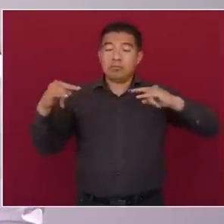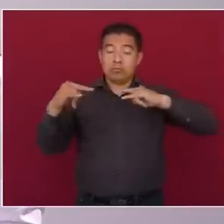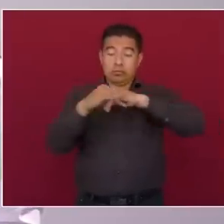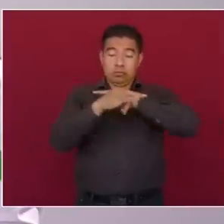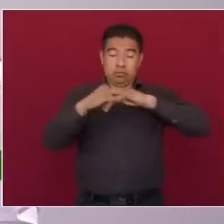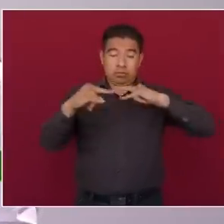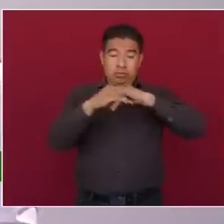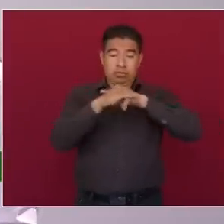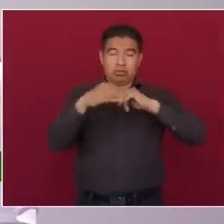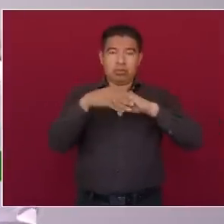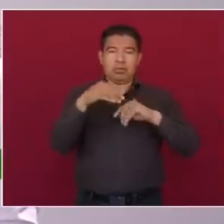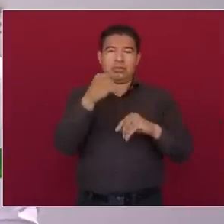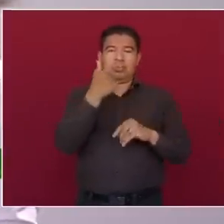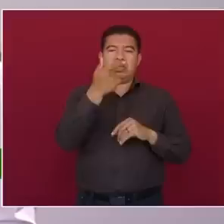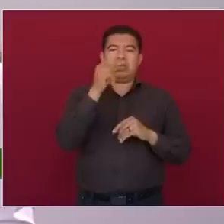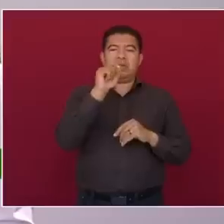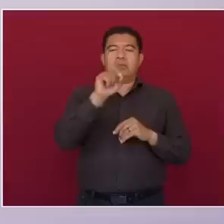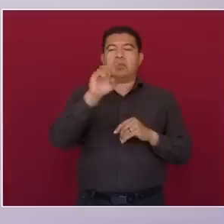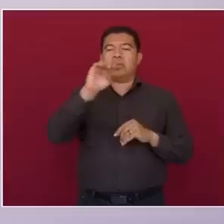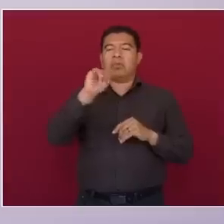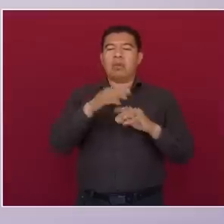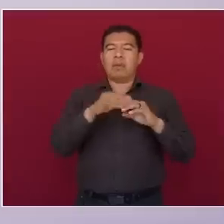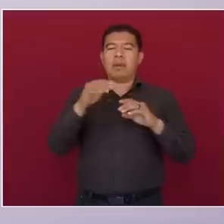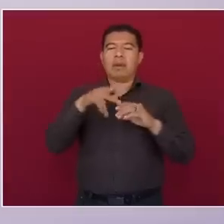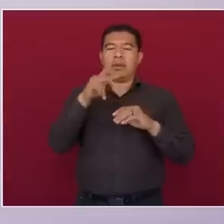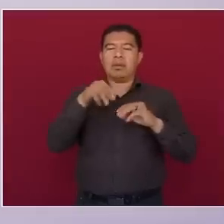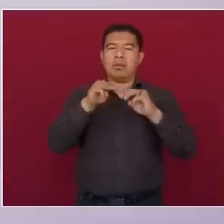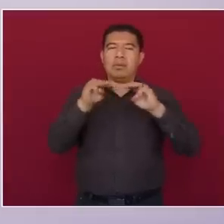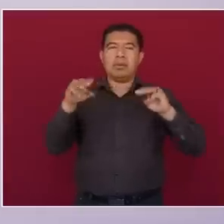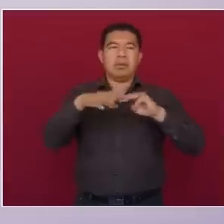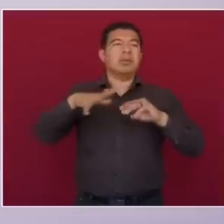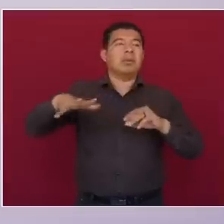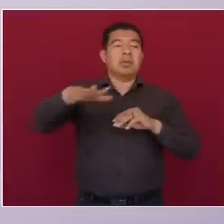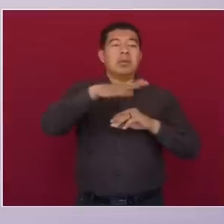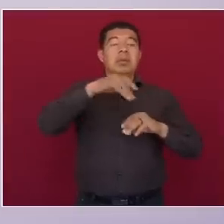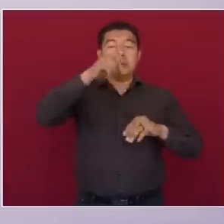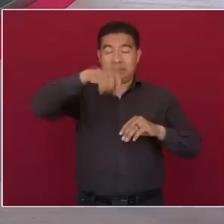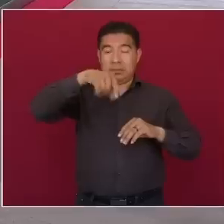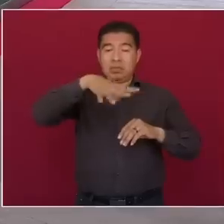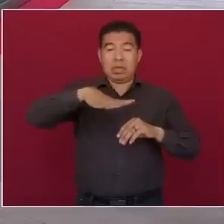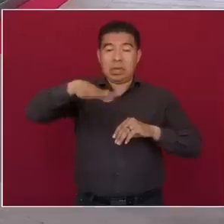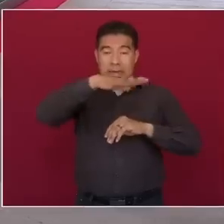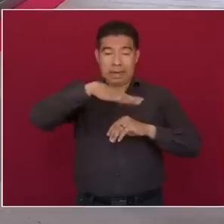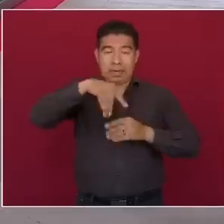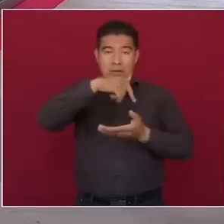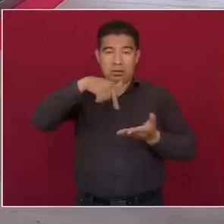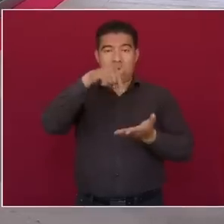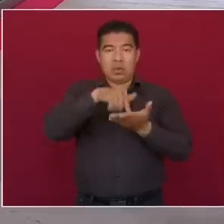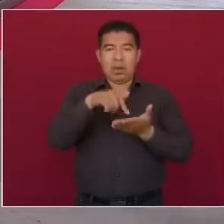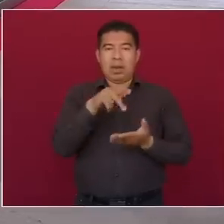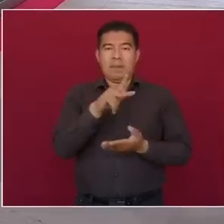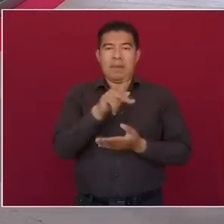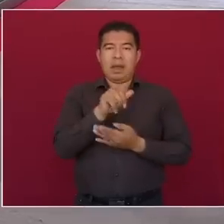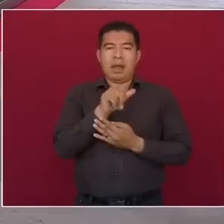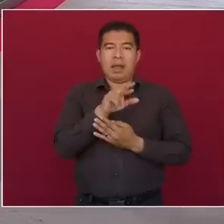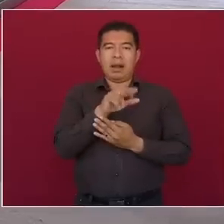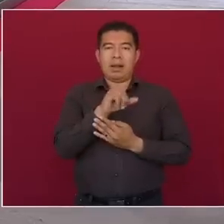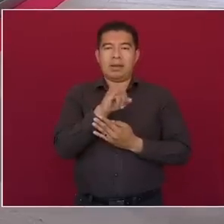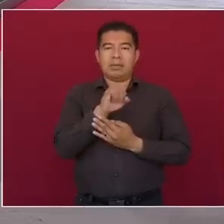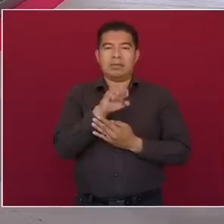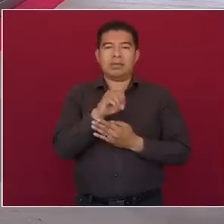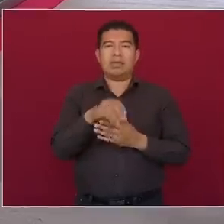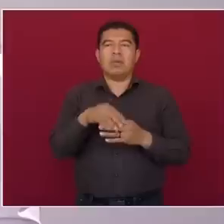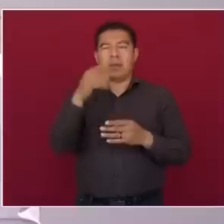kilómetros de concreto hidráulico en la periferia del municipio de Paraíso. Esto para mitigar el impacto